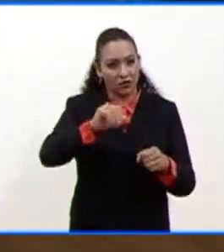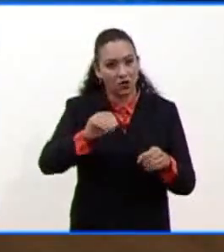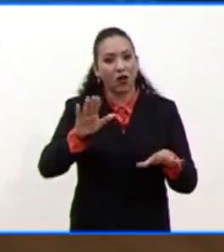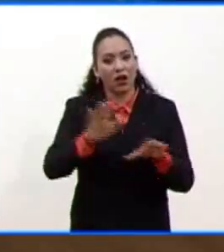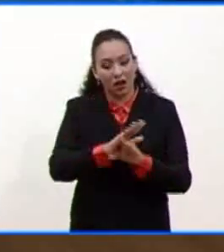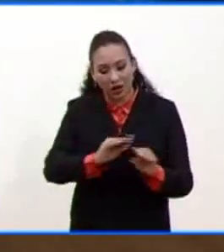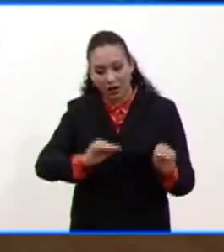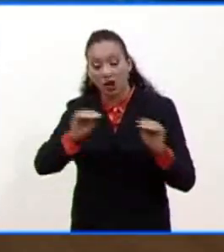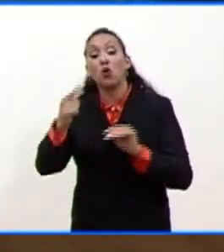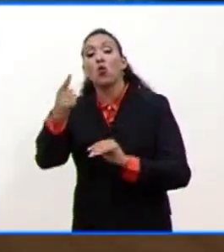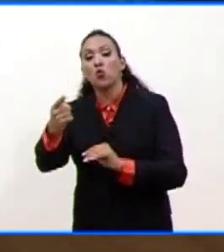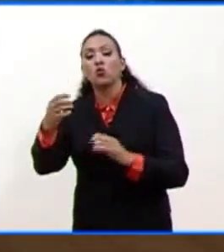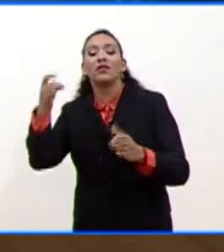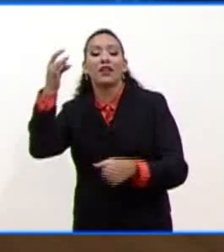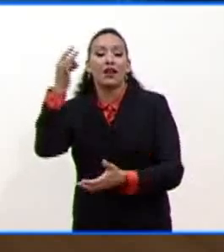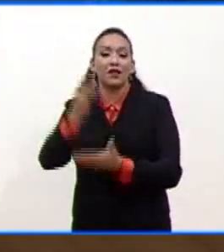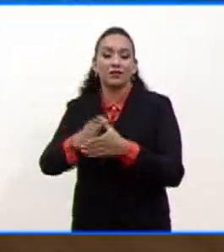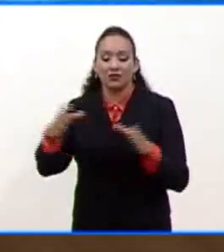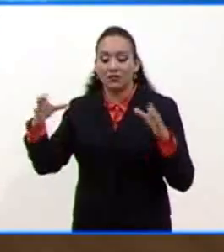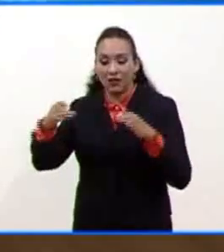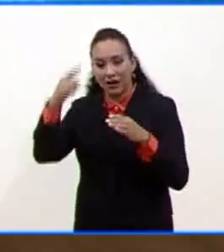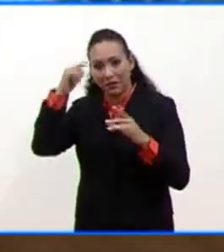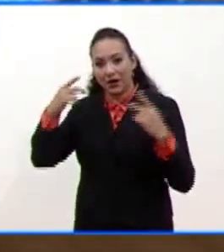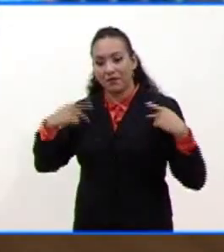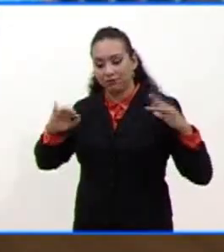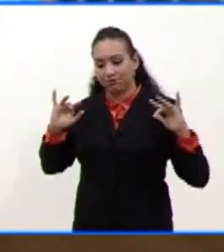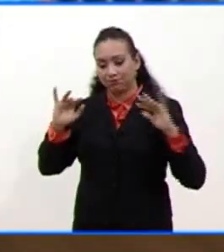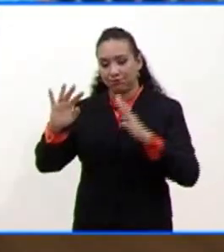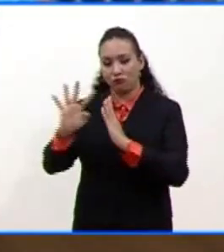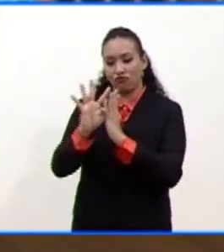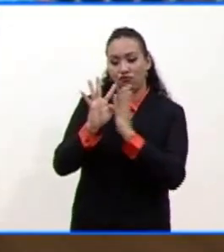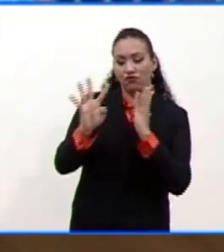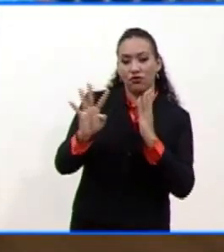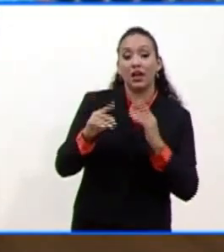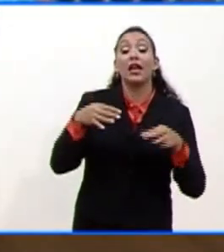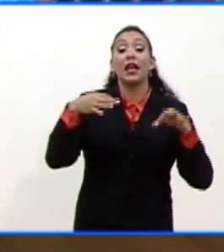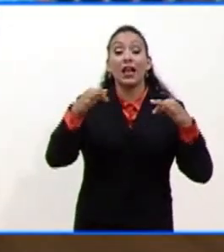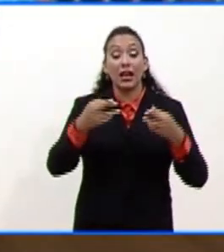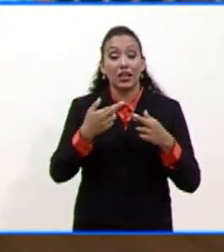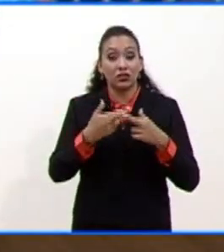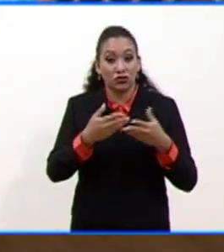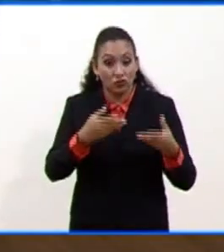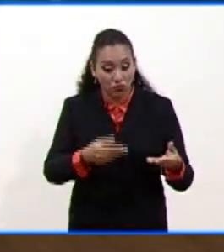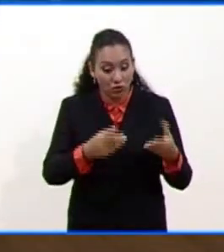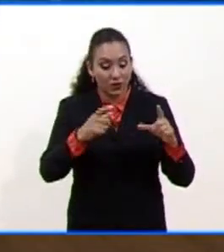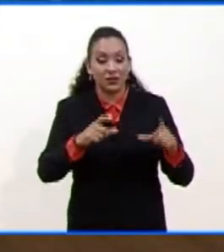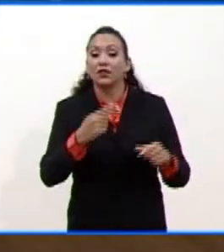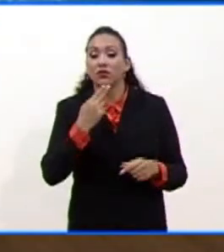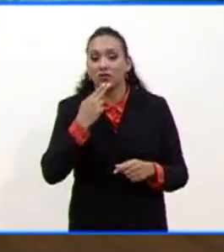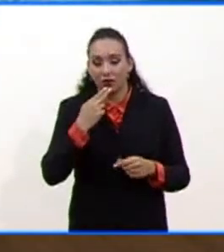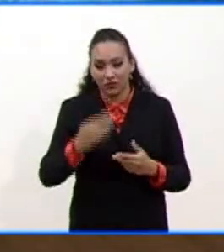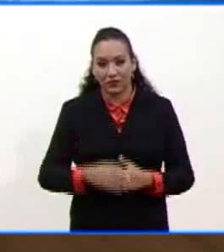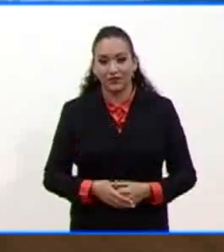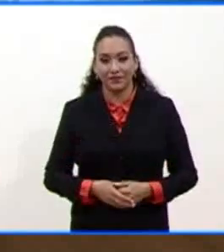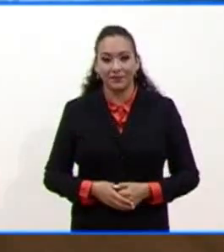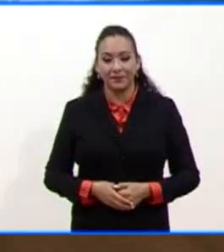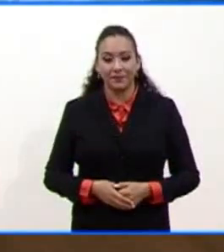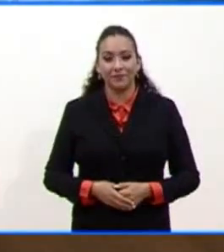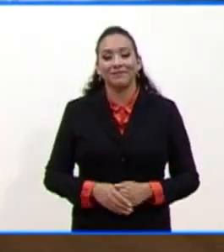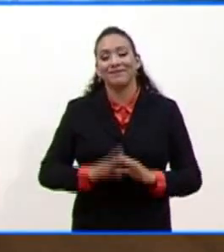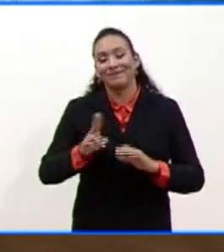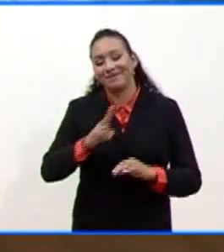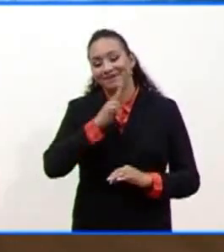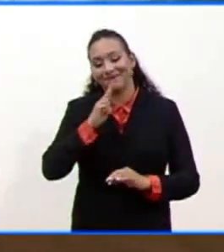de una sola urna para todos los cargos y el envío de boletas sobrantes sin utilizarlas.